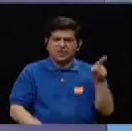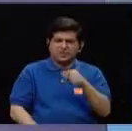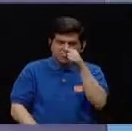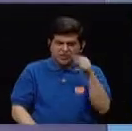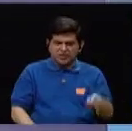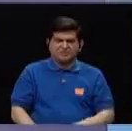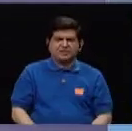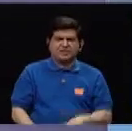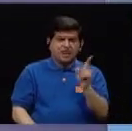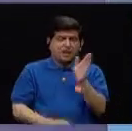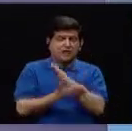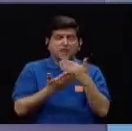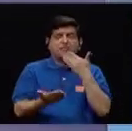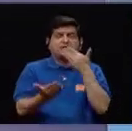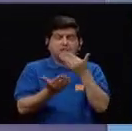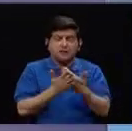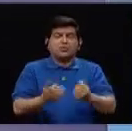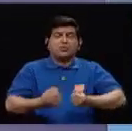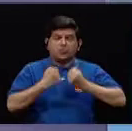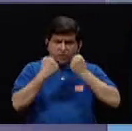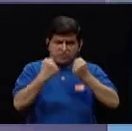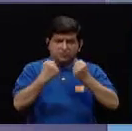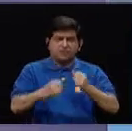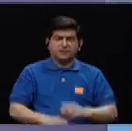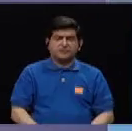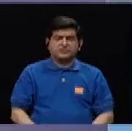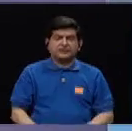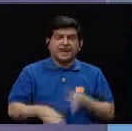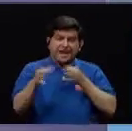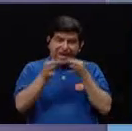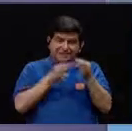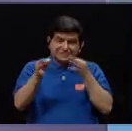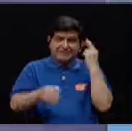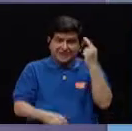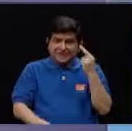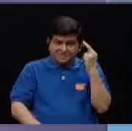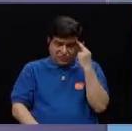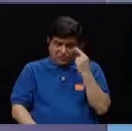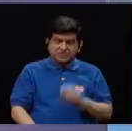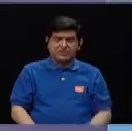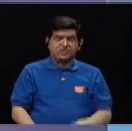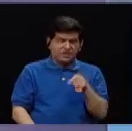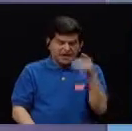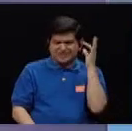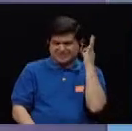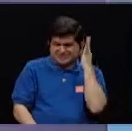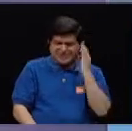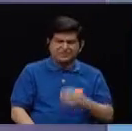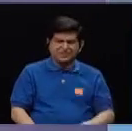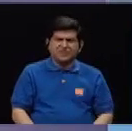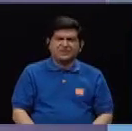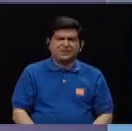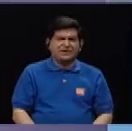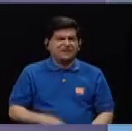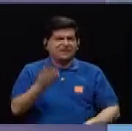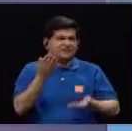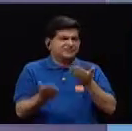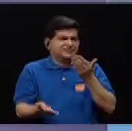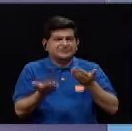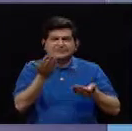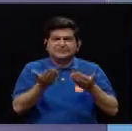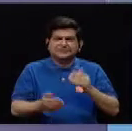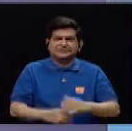quitar y era una secuencia muy buena, muy intensa, de la explicación de por qué esta María era